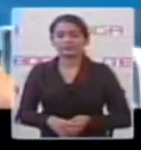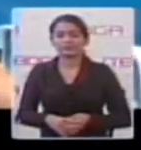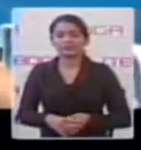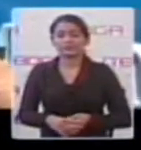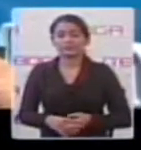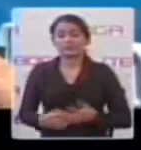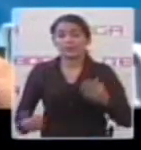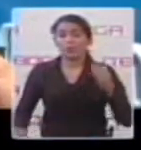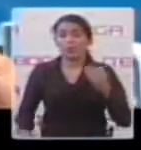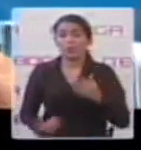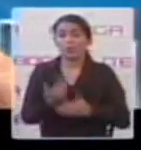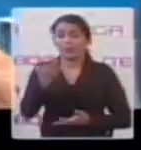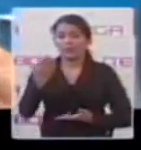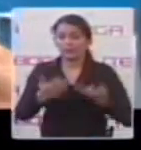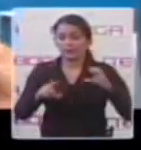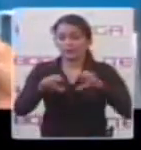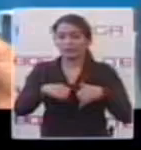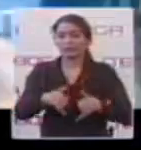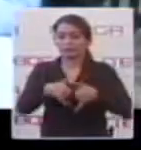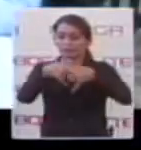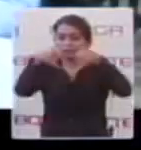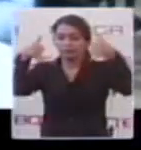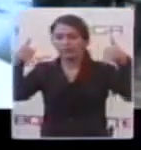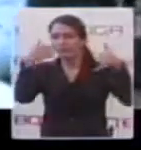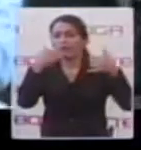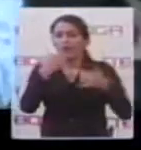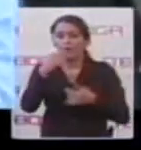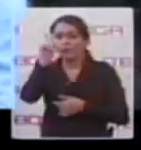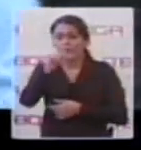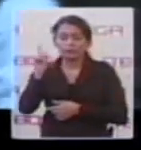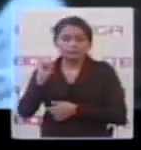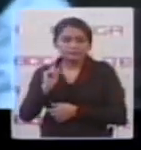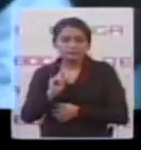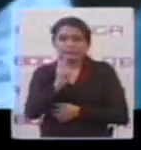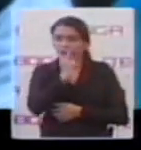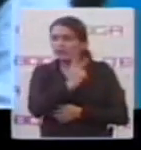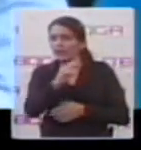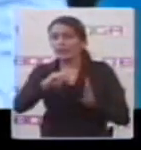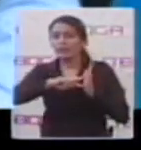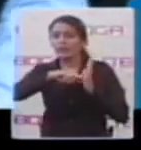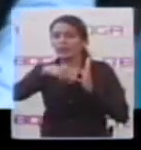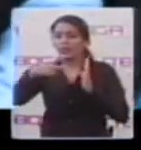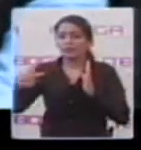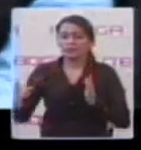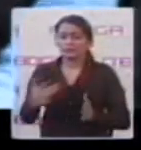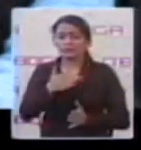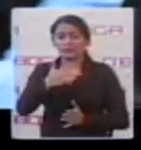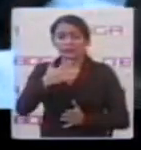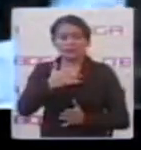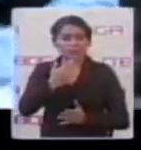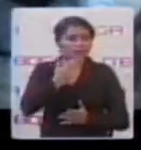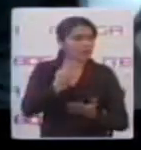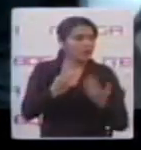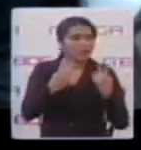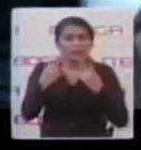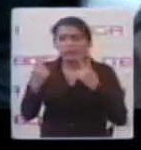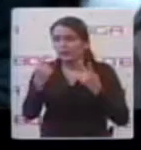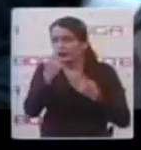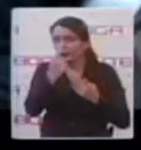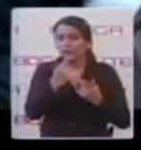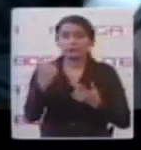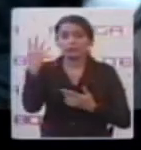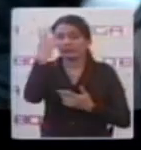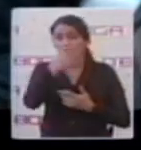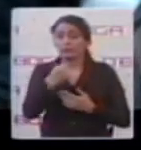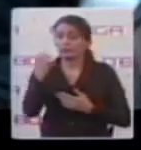tienda permite a nuestros clientes experimentar la tecnología, vivirla, compartirla, y por eso son lugares